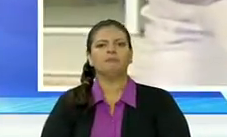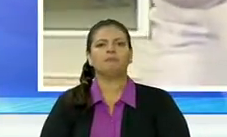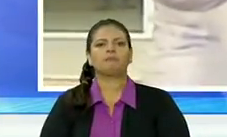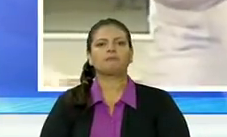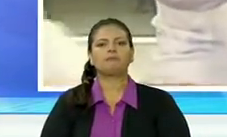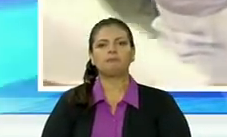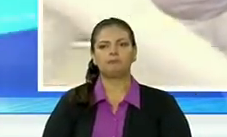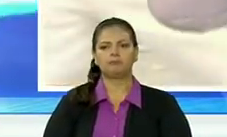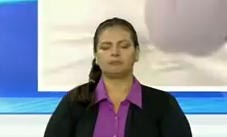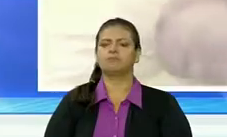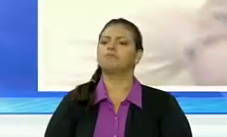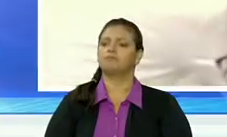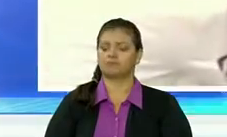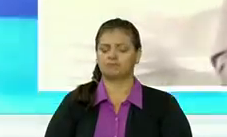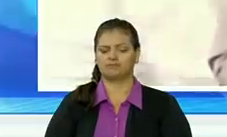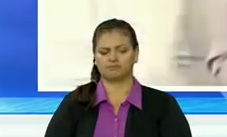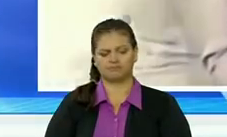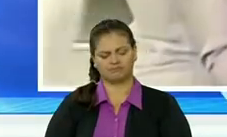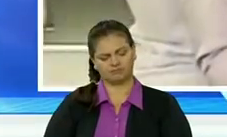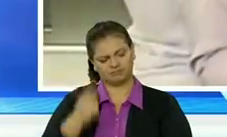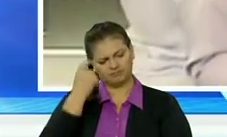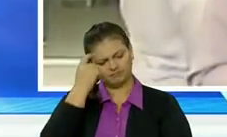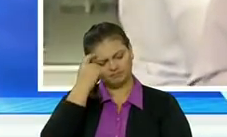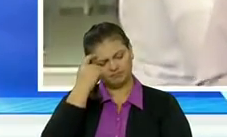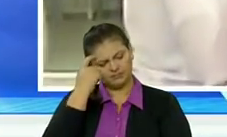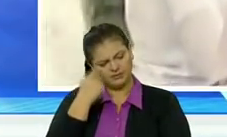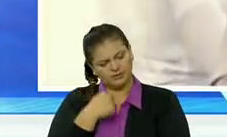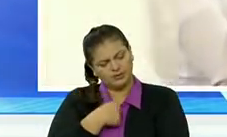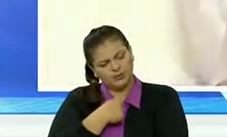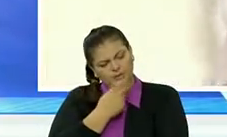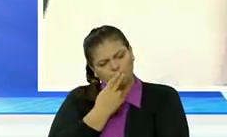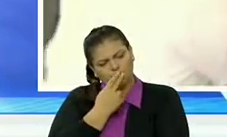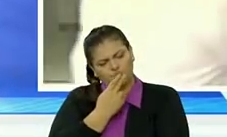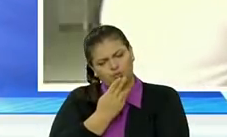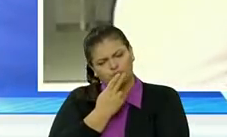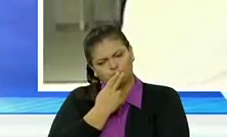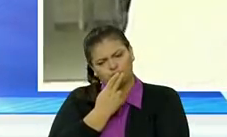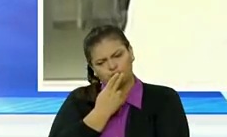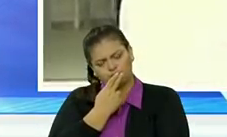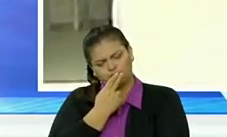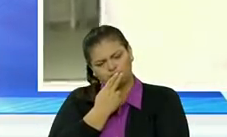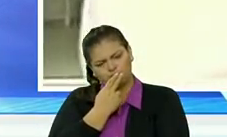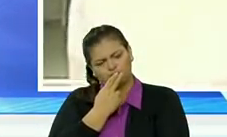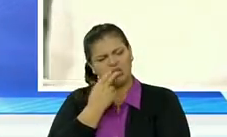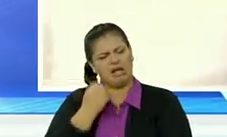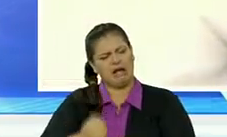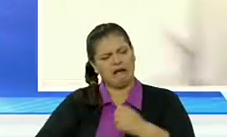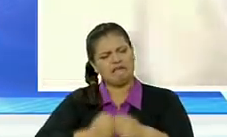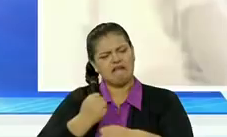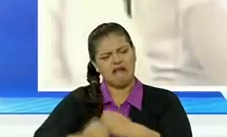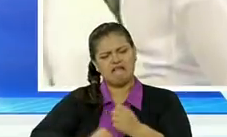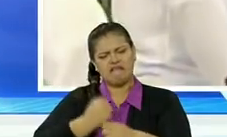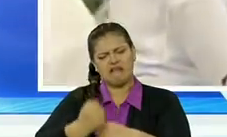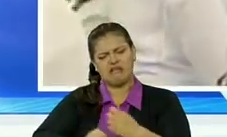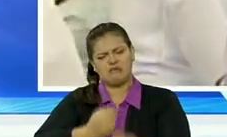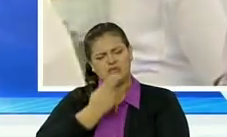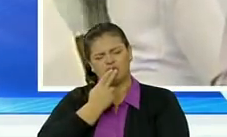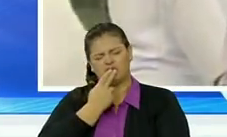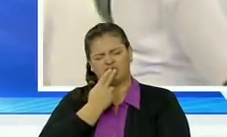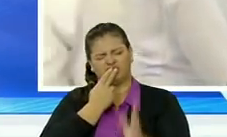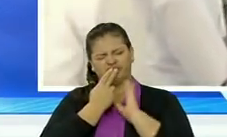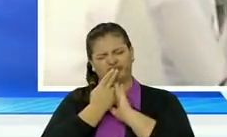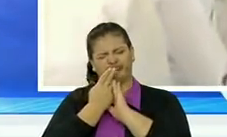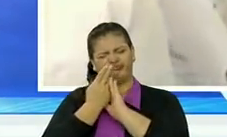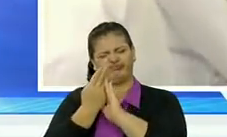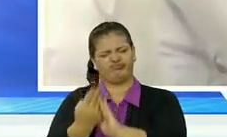Bueno, es una decisión propia, Hugo, porque hay muchas personas que han consumido bastante cigarrillo y dejan de fumar porque lo deciden. Yo